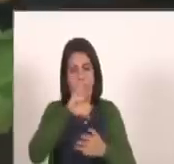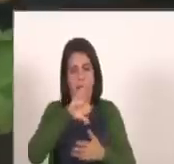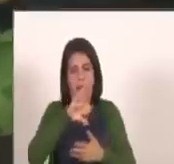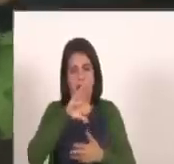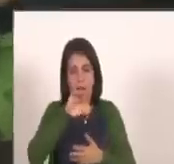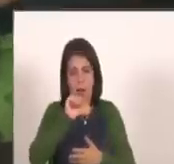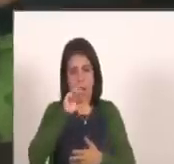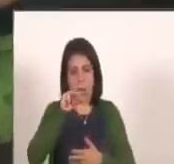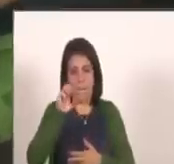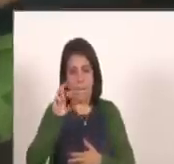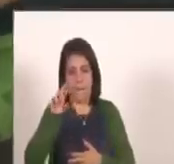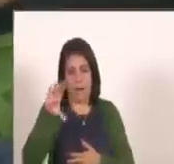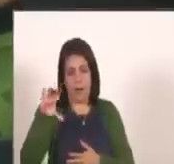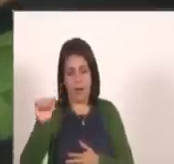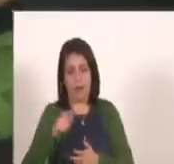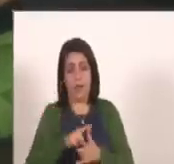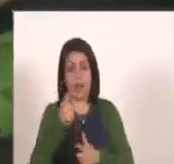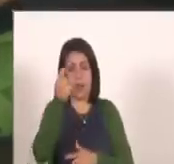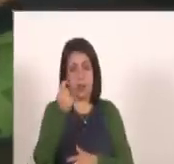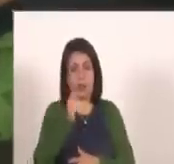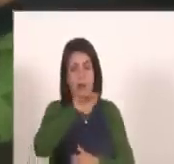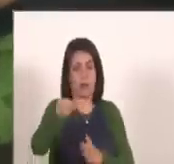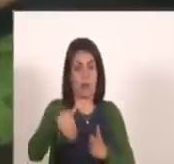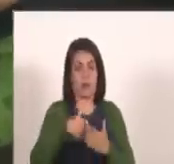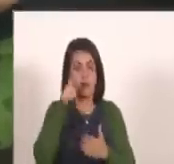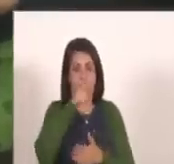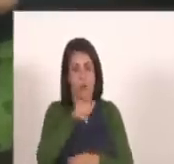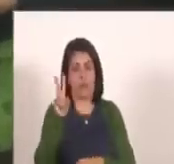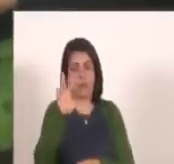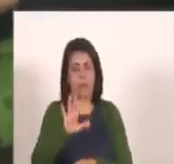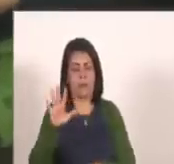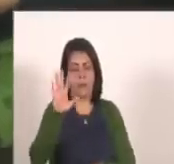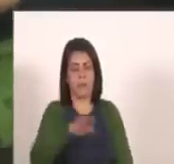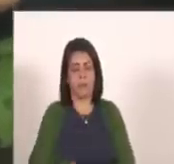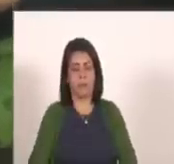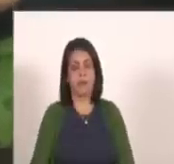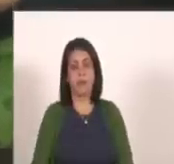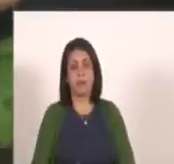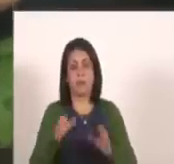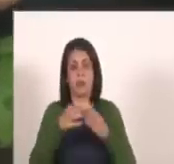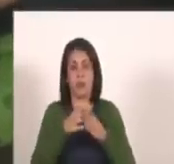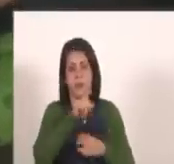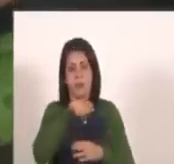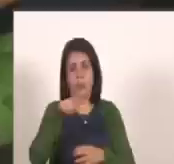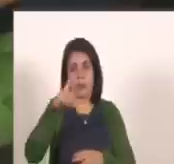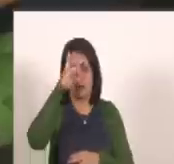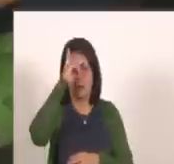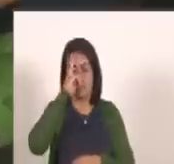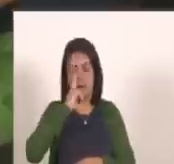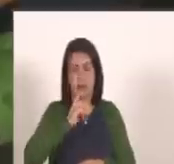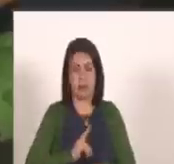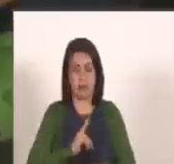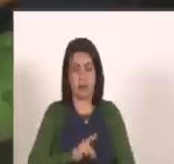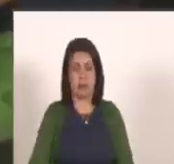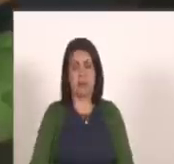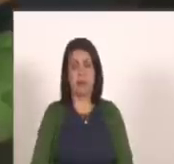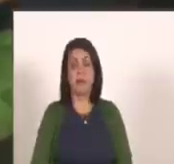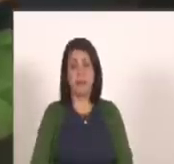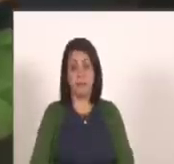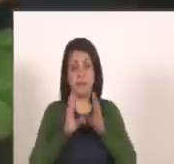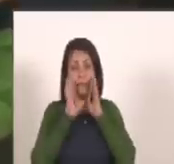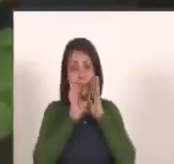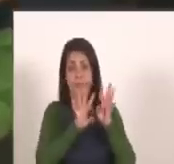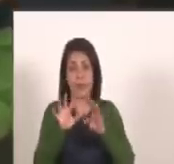América, colegas parlamentarios y parlamentarias, pueblo de Venezuela, sector de personas con discapacidad que nos